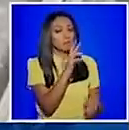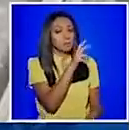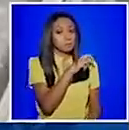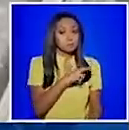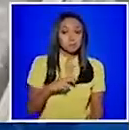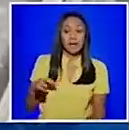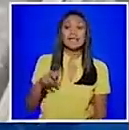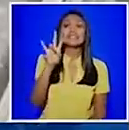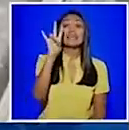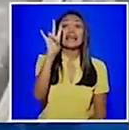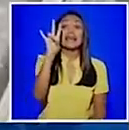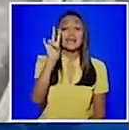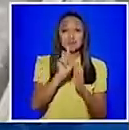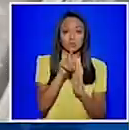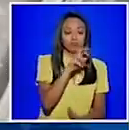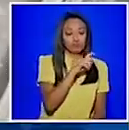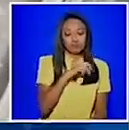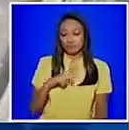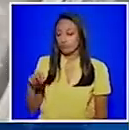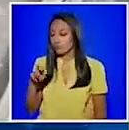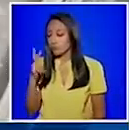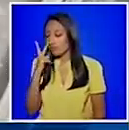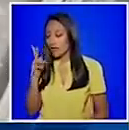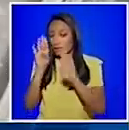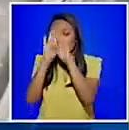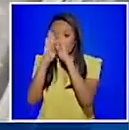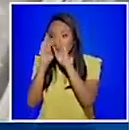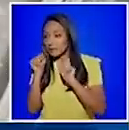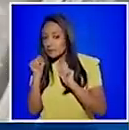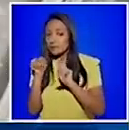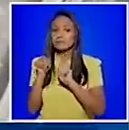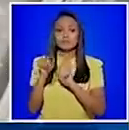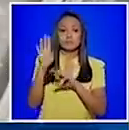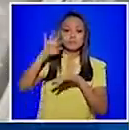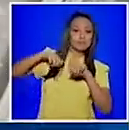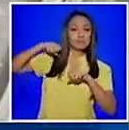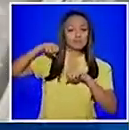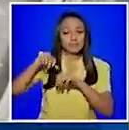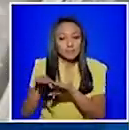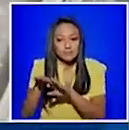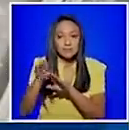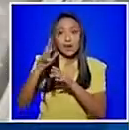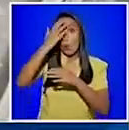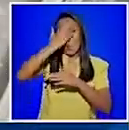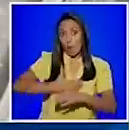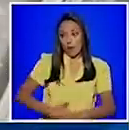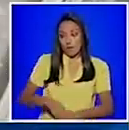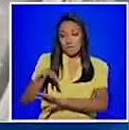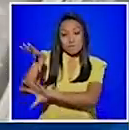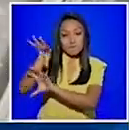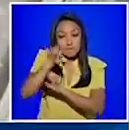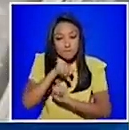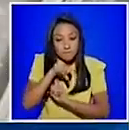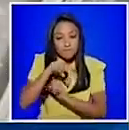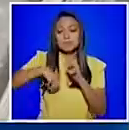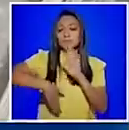7 minutos después regresa, ve que el vidrio cedió, observa el interior e introduce la mitad de su cuerpo, toma lo que estaba en el asiento y